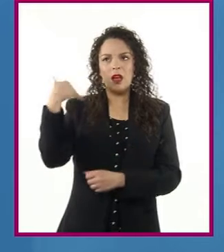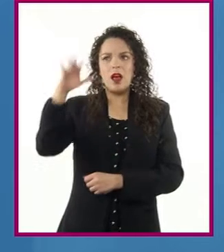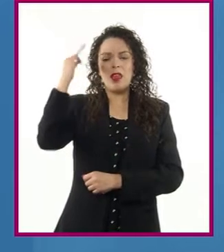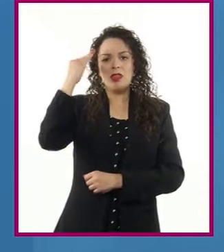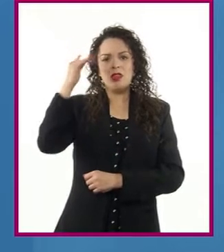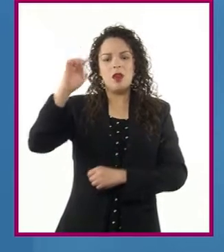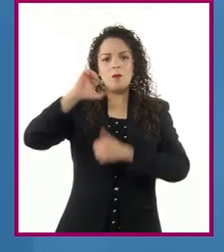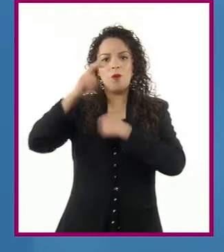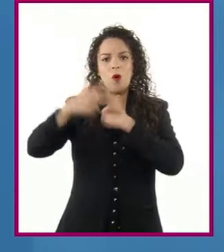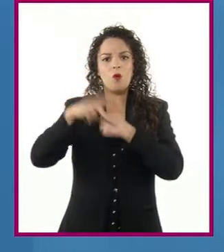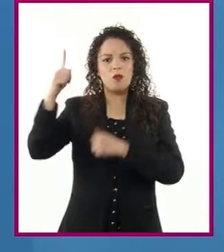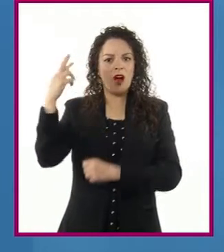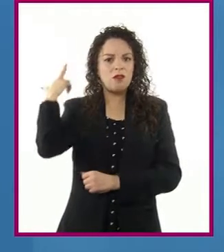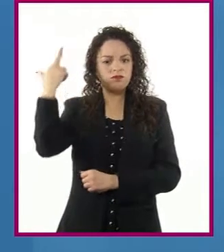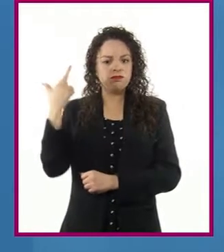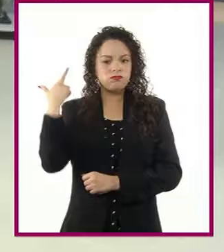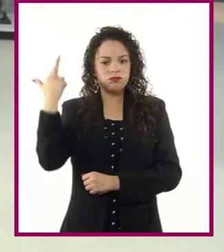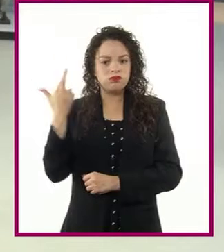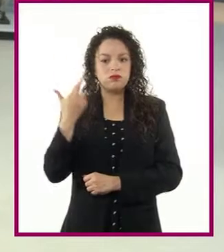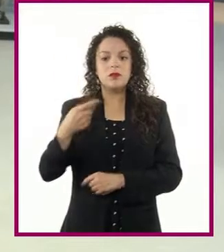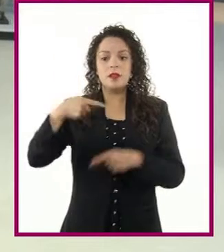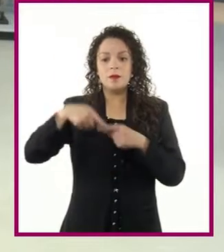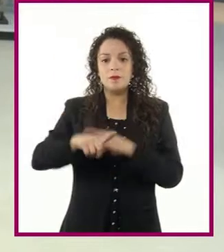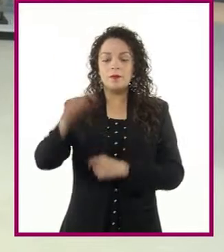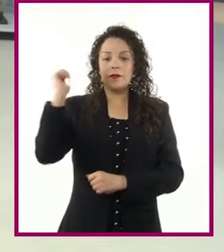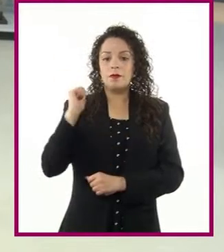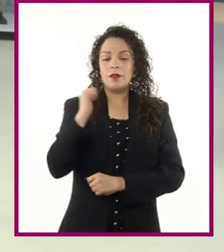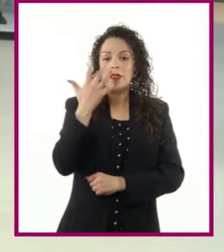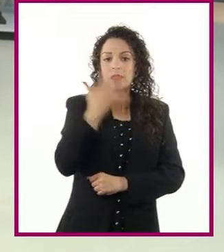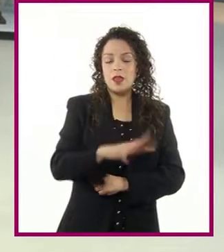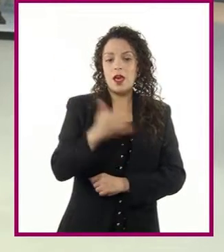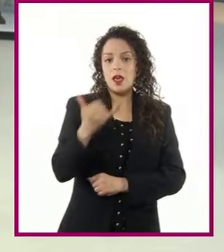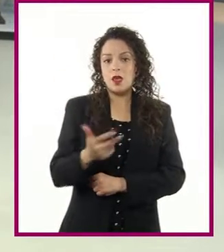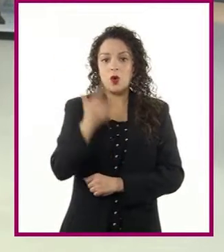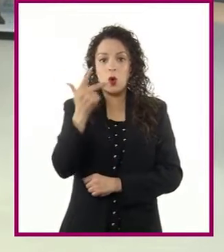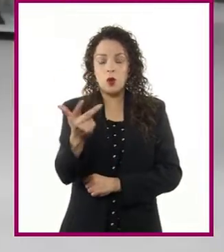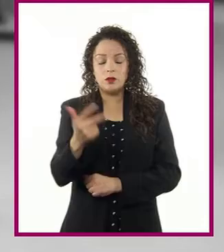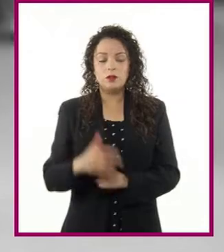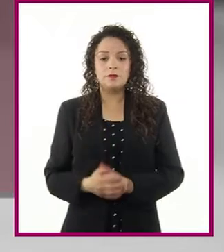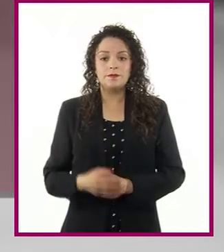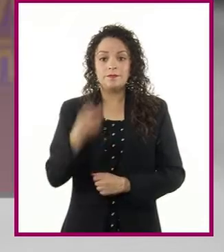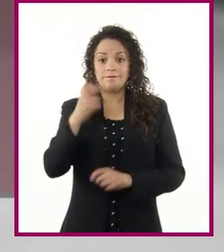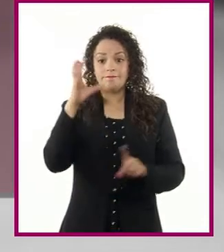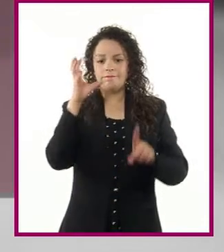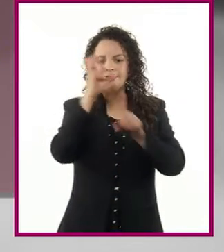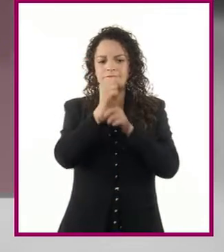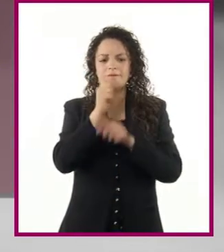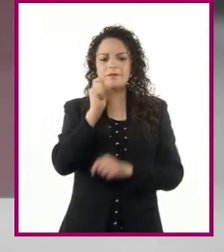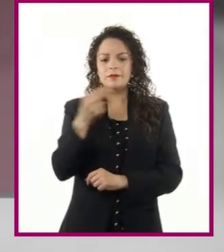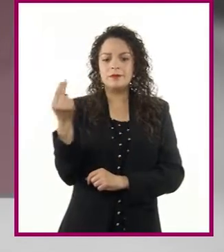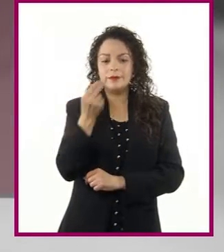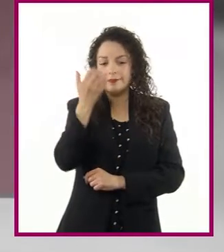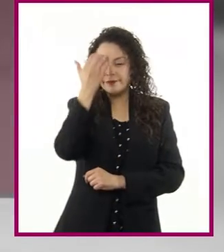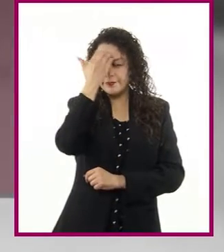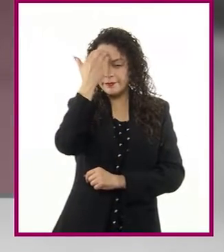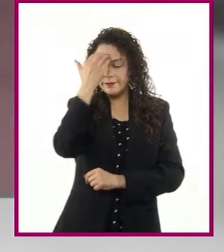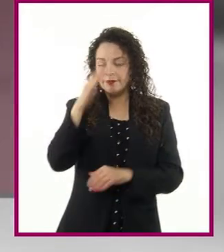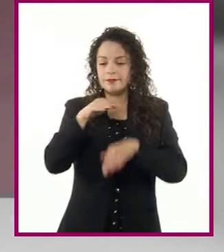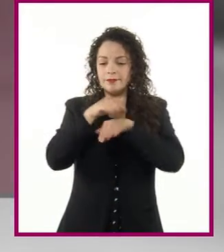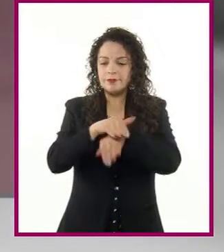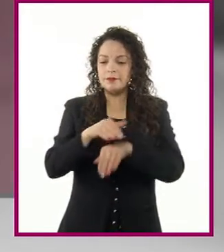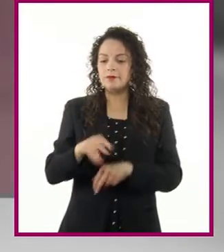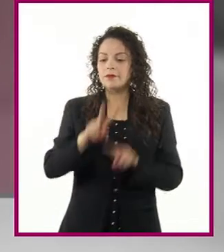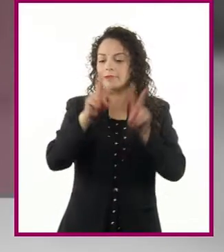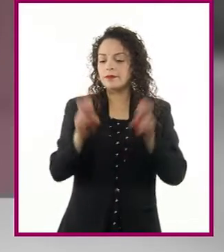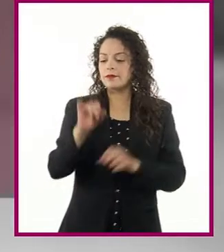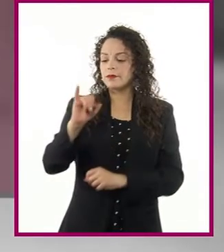de principios del siglo X y VIII. Por lo que el propósito será el de conocer acerca de la Ilustración